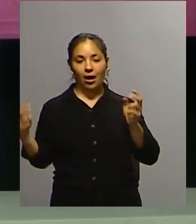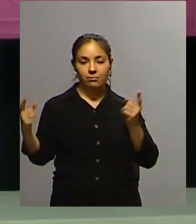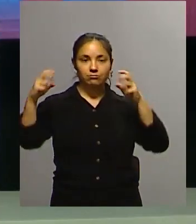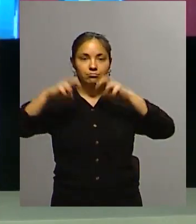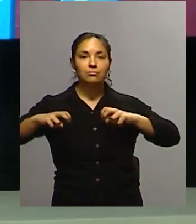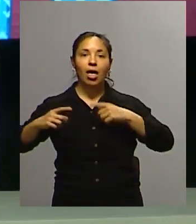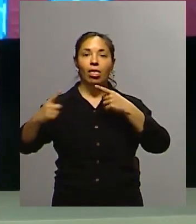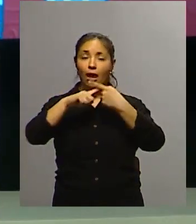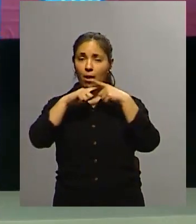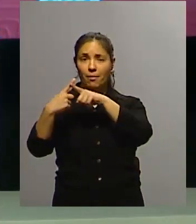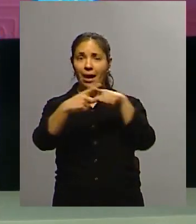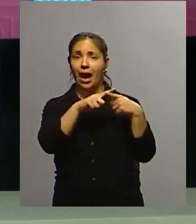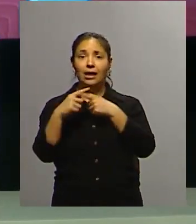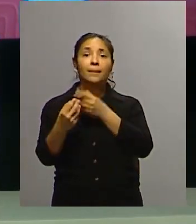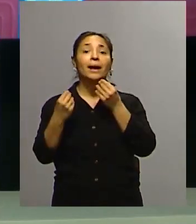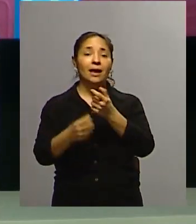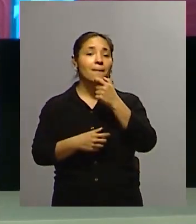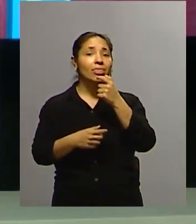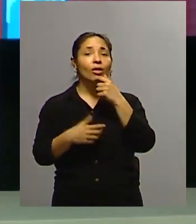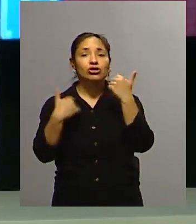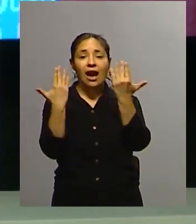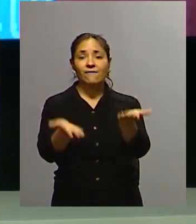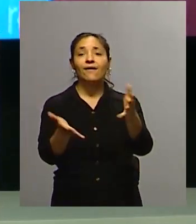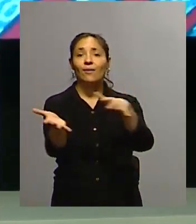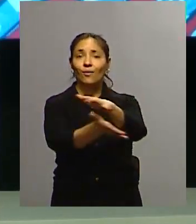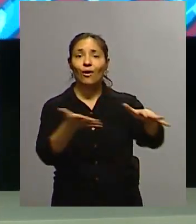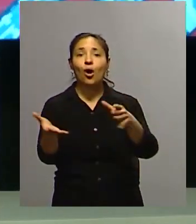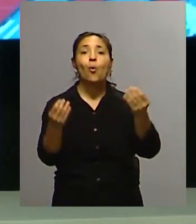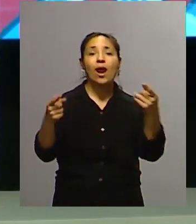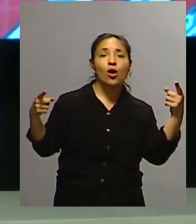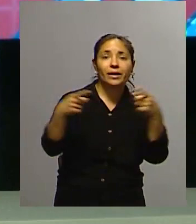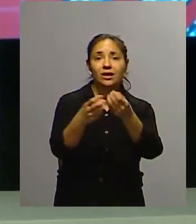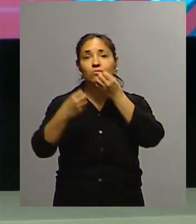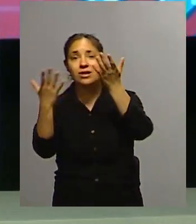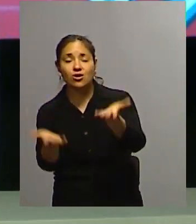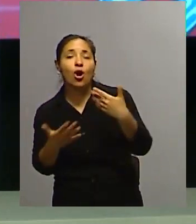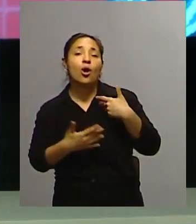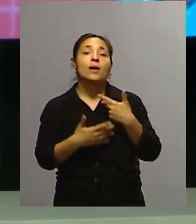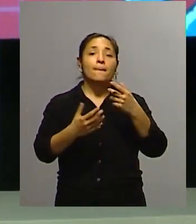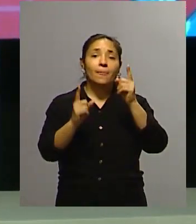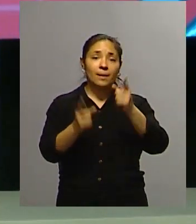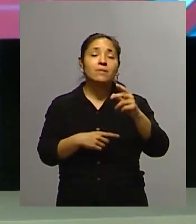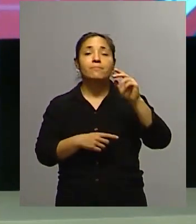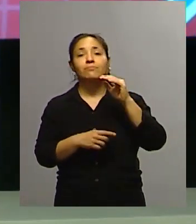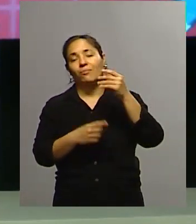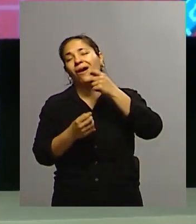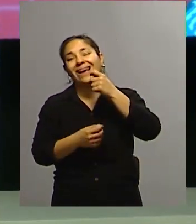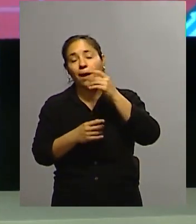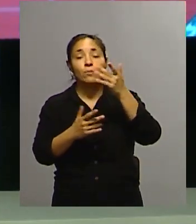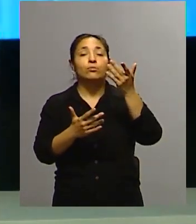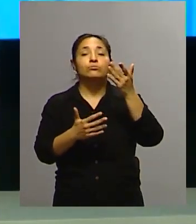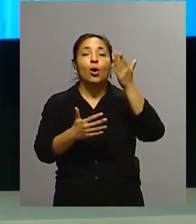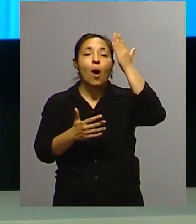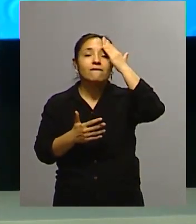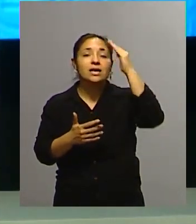por Mendoza? A pensar cuál es la Mendoza que querés, cuáles son las perspectivas para Mendoza, cuáles son las perspectivas, ponerle, para la vitivinicultura, hacia dónde